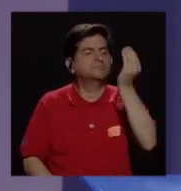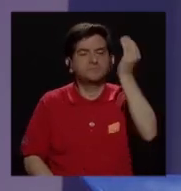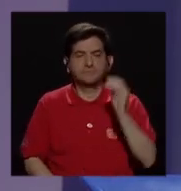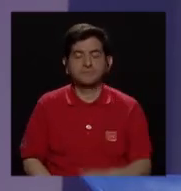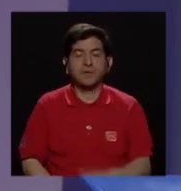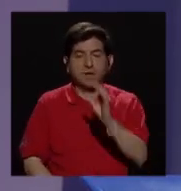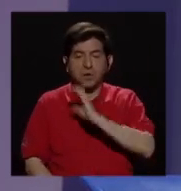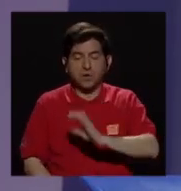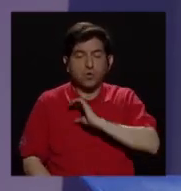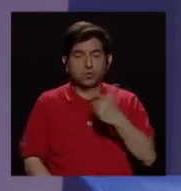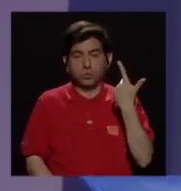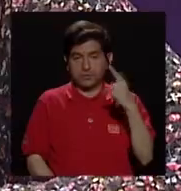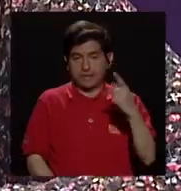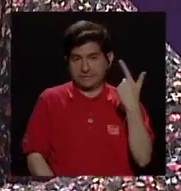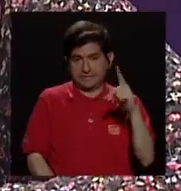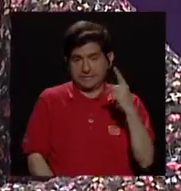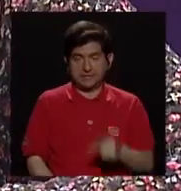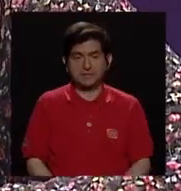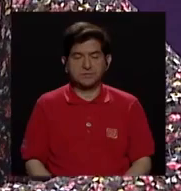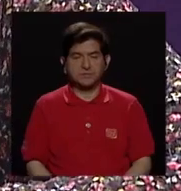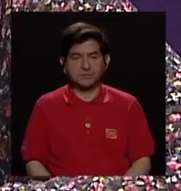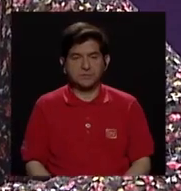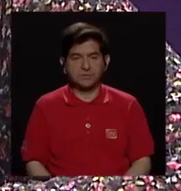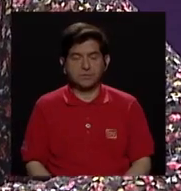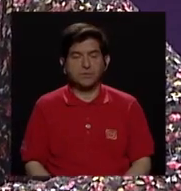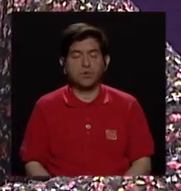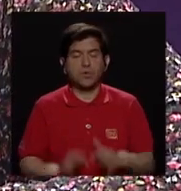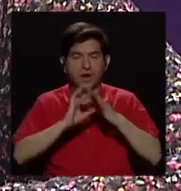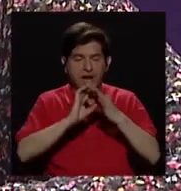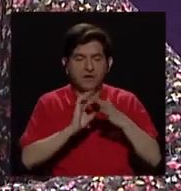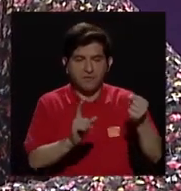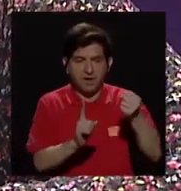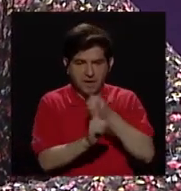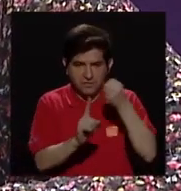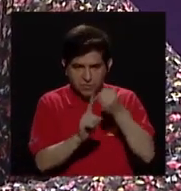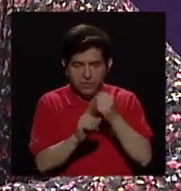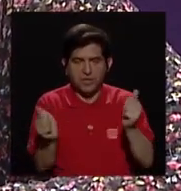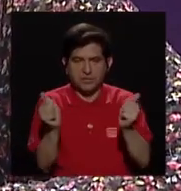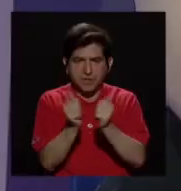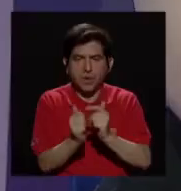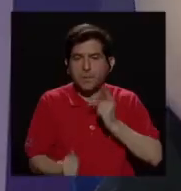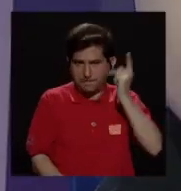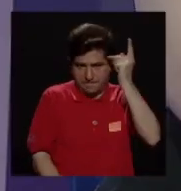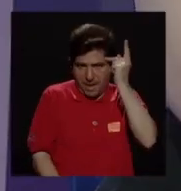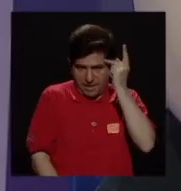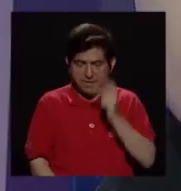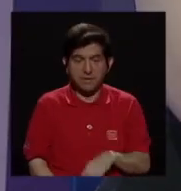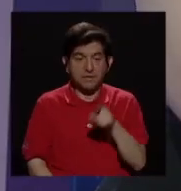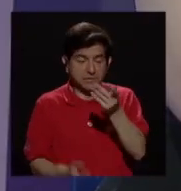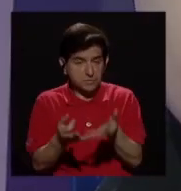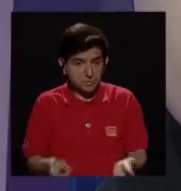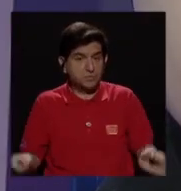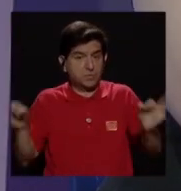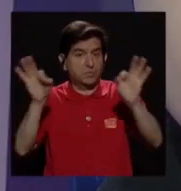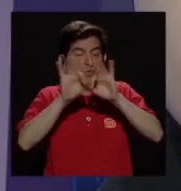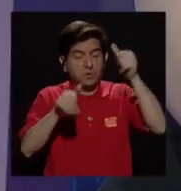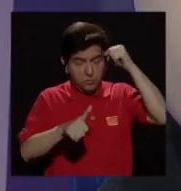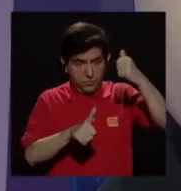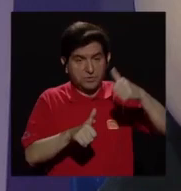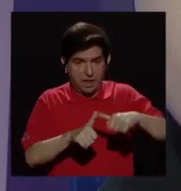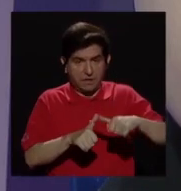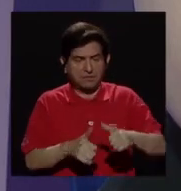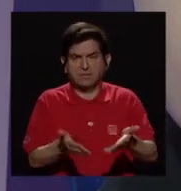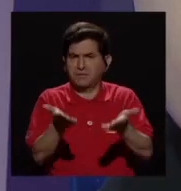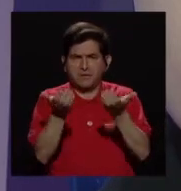las conductas de riesgo, relaciones de violencia con sus pares, que eso también es importante recordarlo.